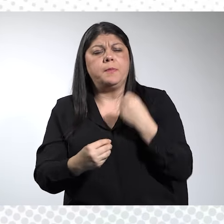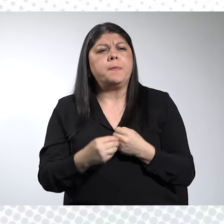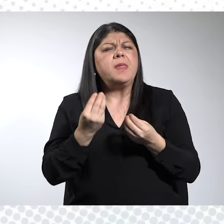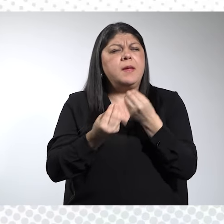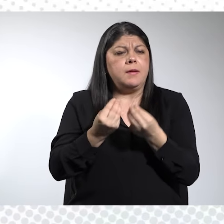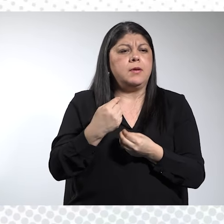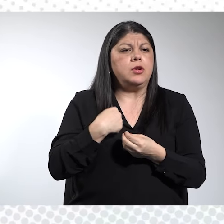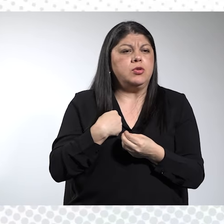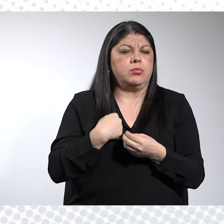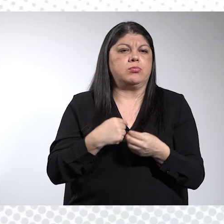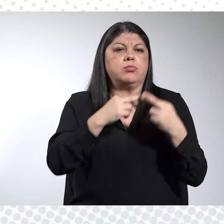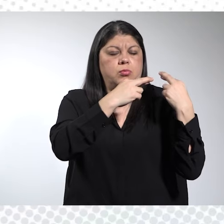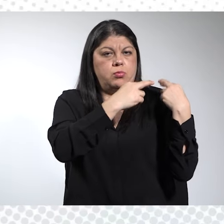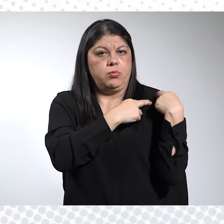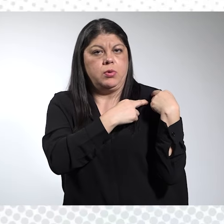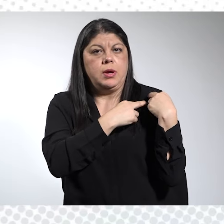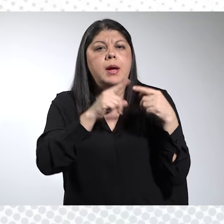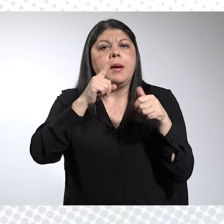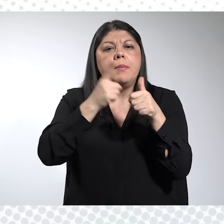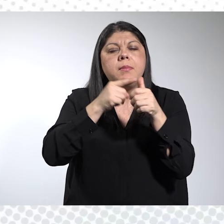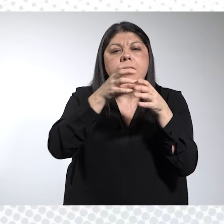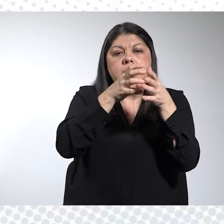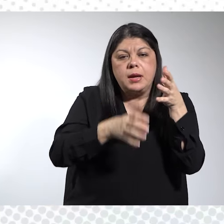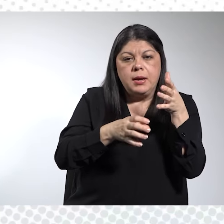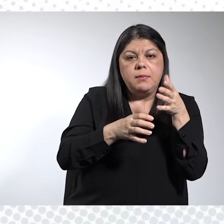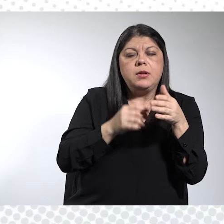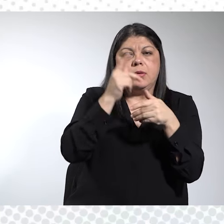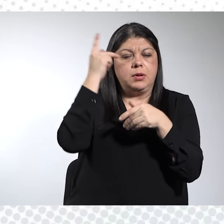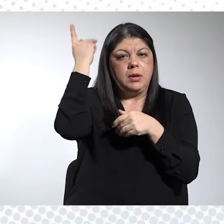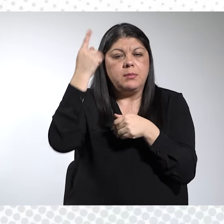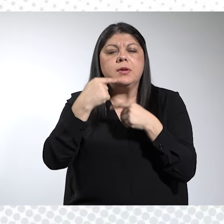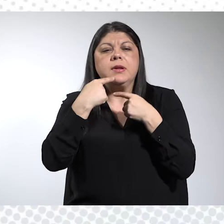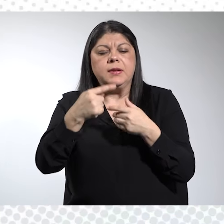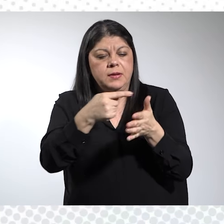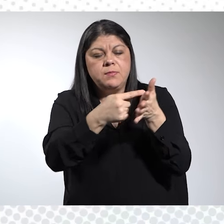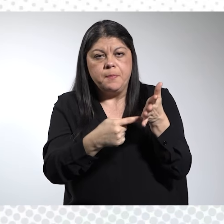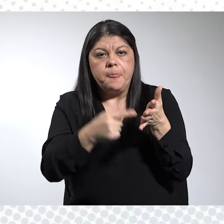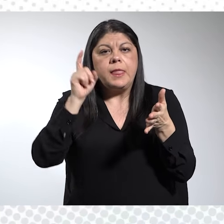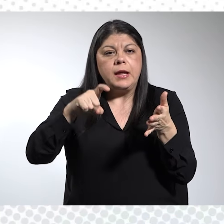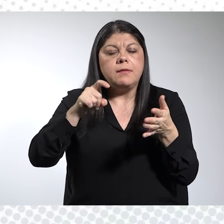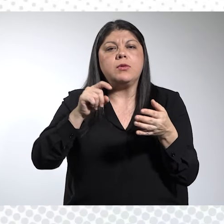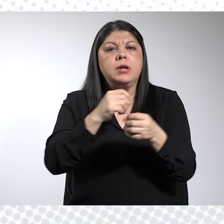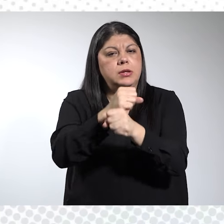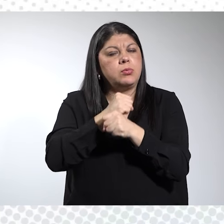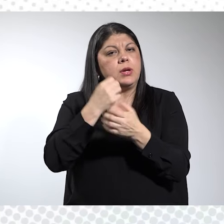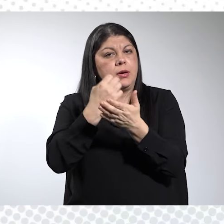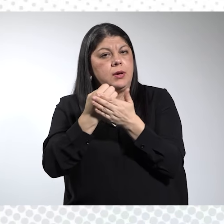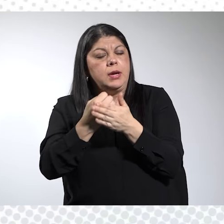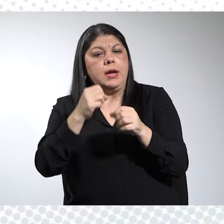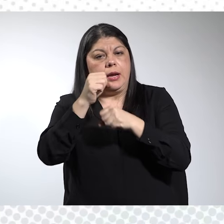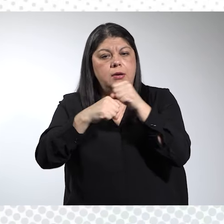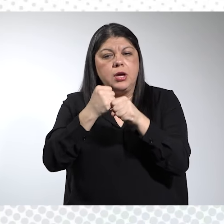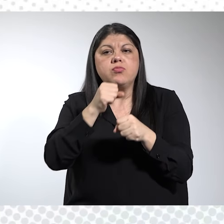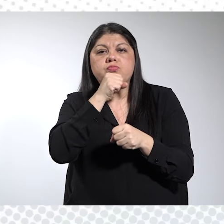Nacional de Envejecimiento y Vejez y como responsable del primer capítulo y acápite de esa política que dice que deben tener una seguridad económica